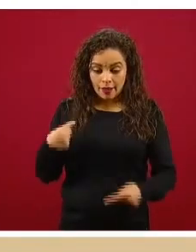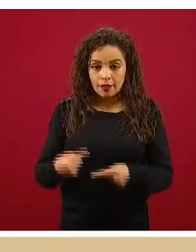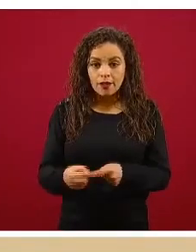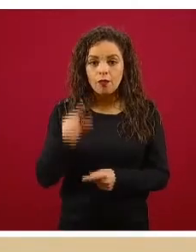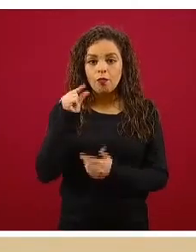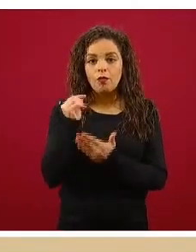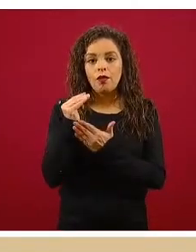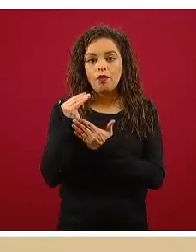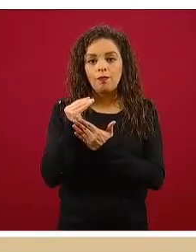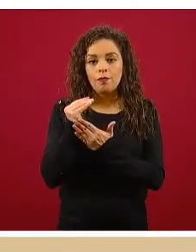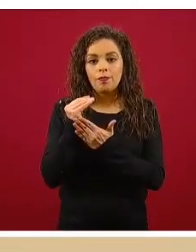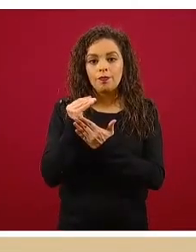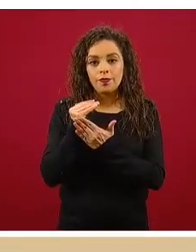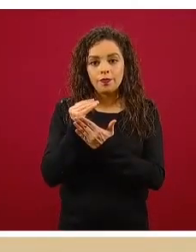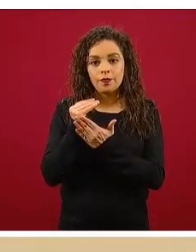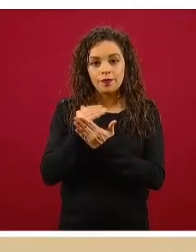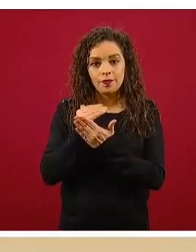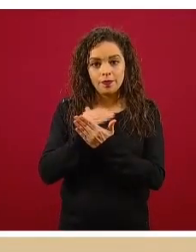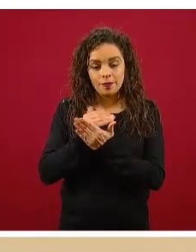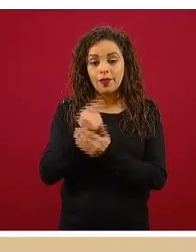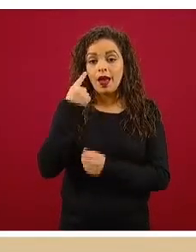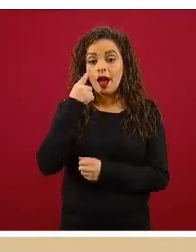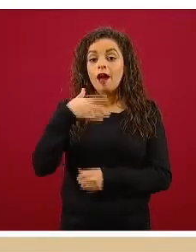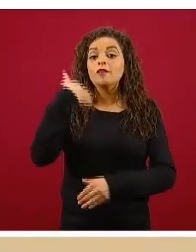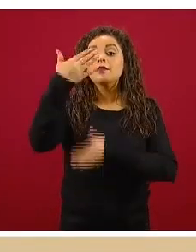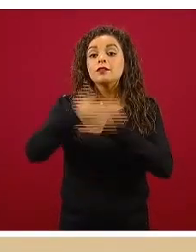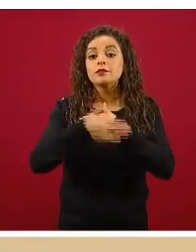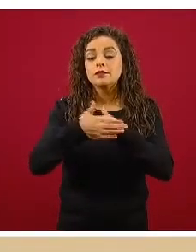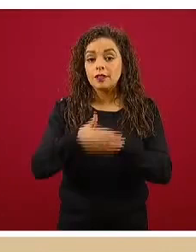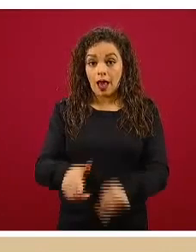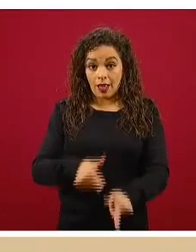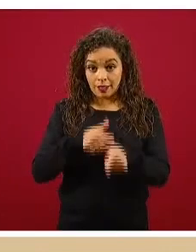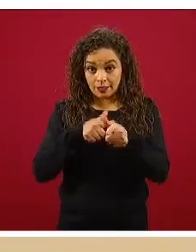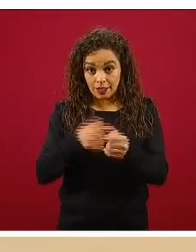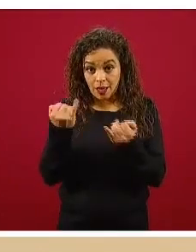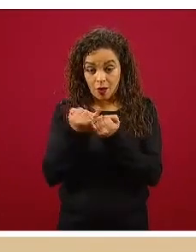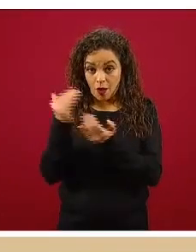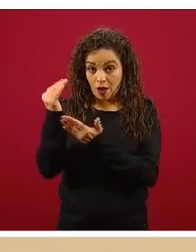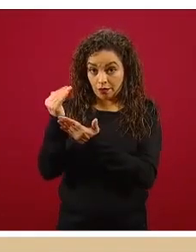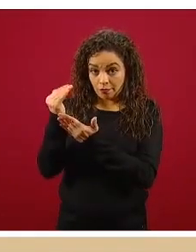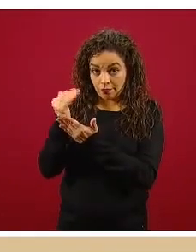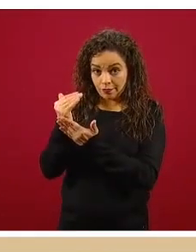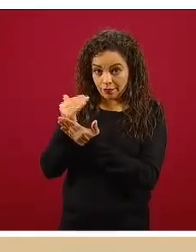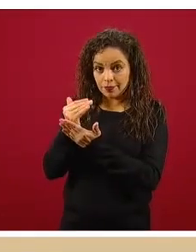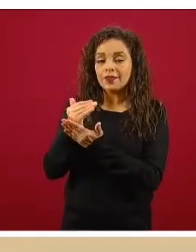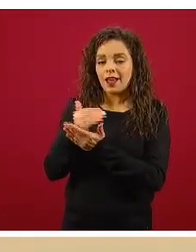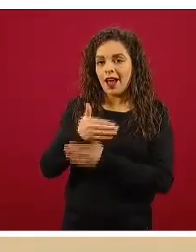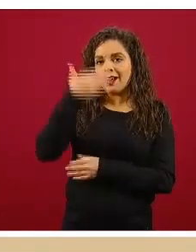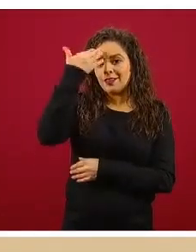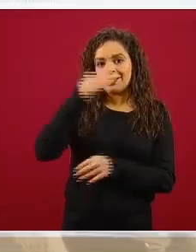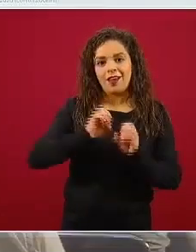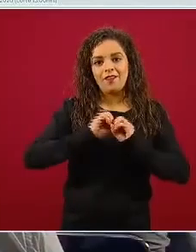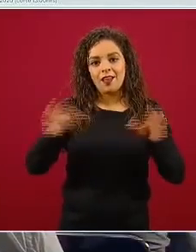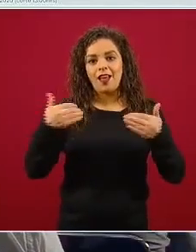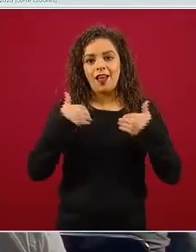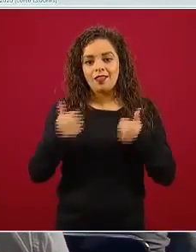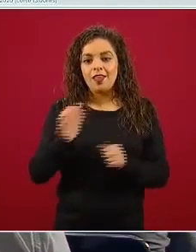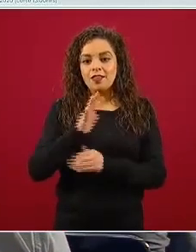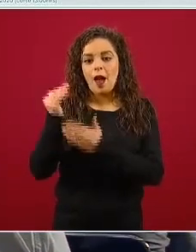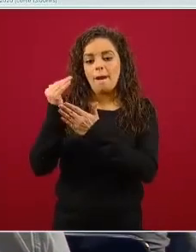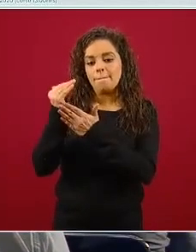si esta disminución se mantiene y se acentúa y por lo tanto vemos una clara caída de esta tasa, o hay una